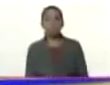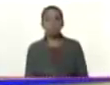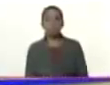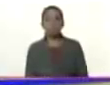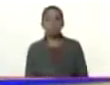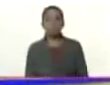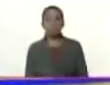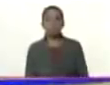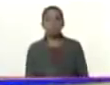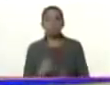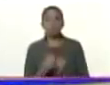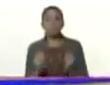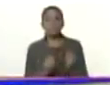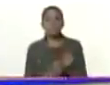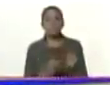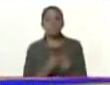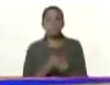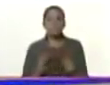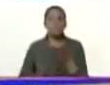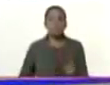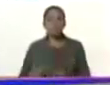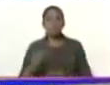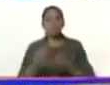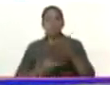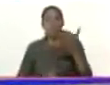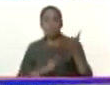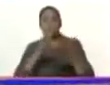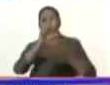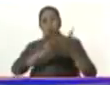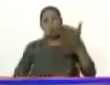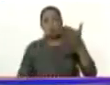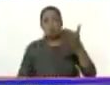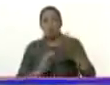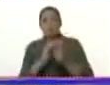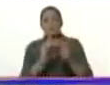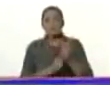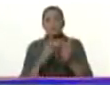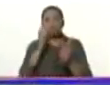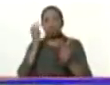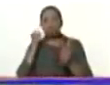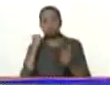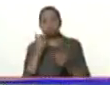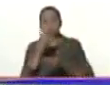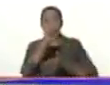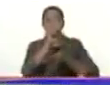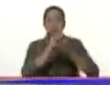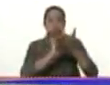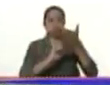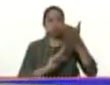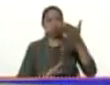De vicepresidentes, vicepresidentas. Aquí está